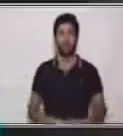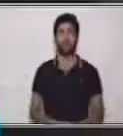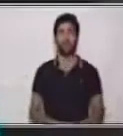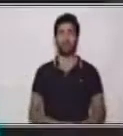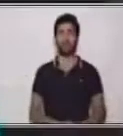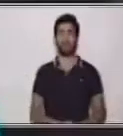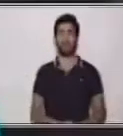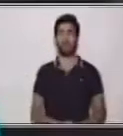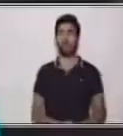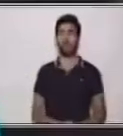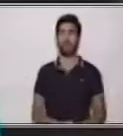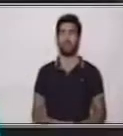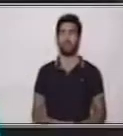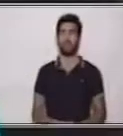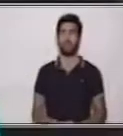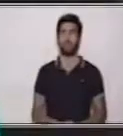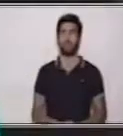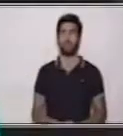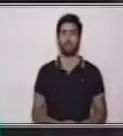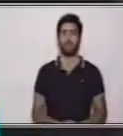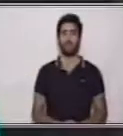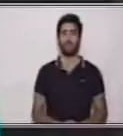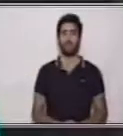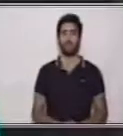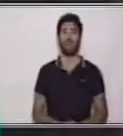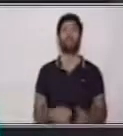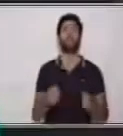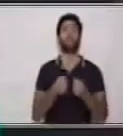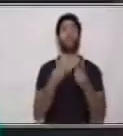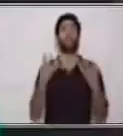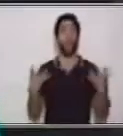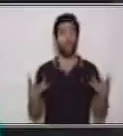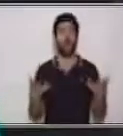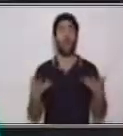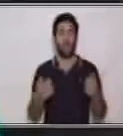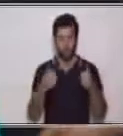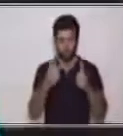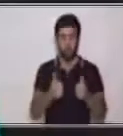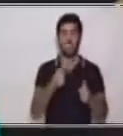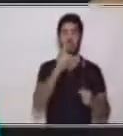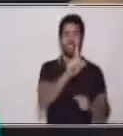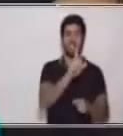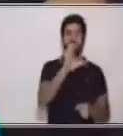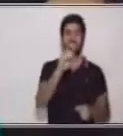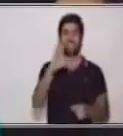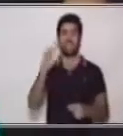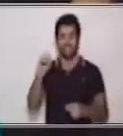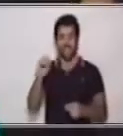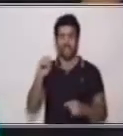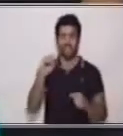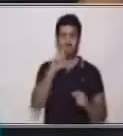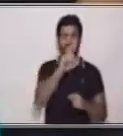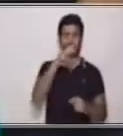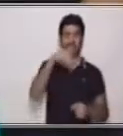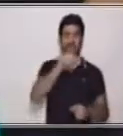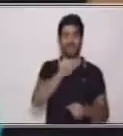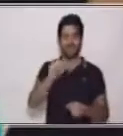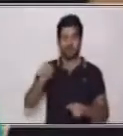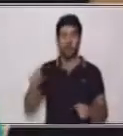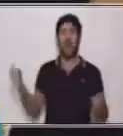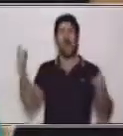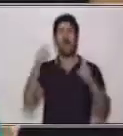Uno, dos, tres. Son 100. Excelente. ¿Y milímetros cuántos